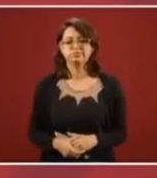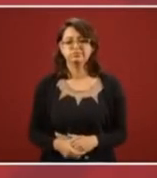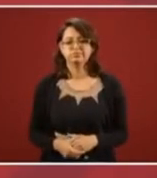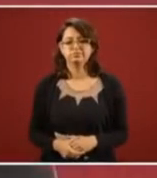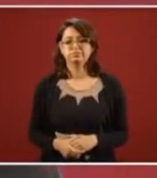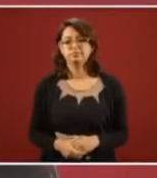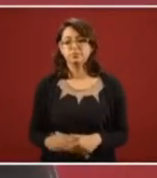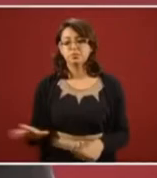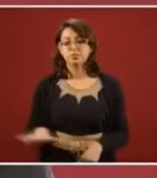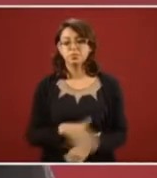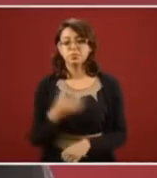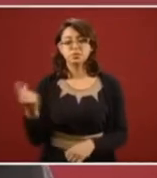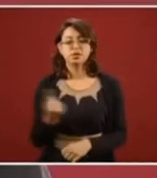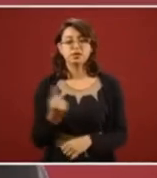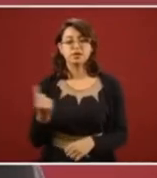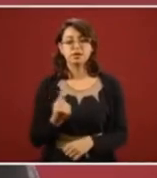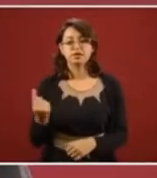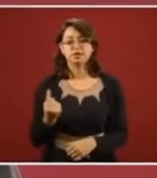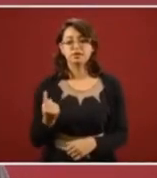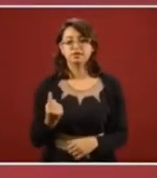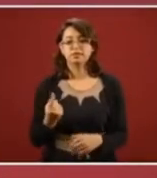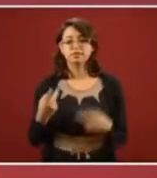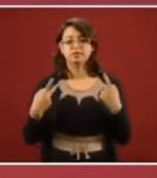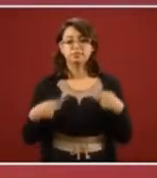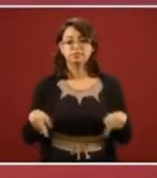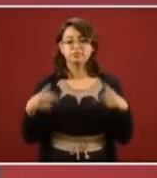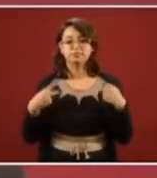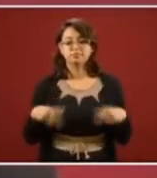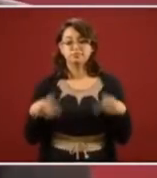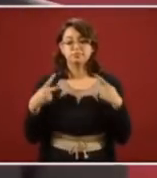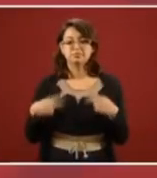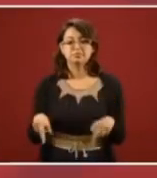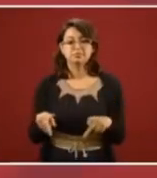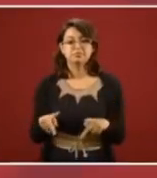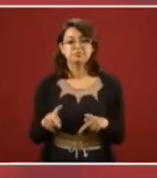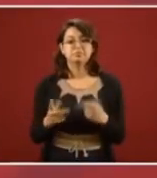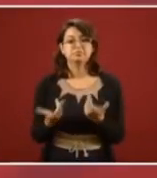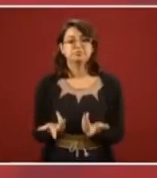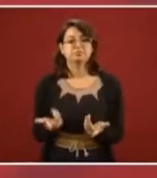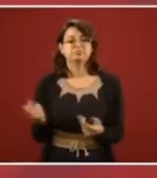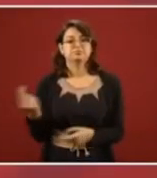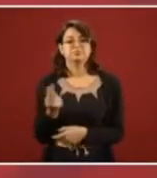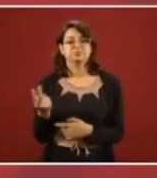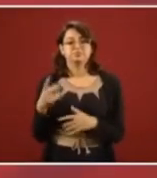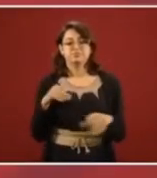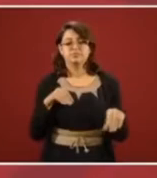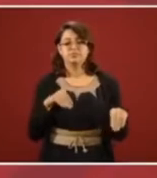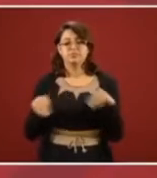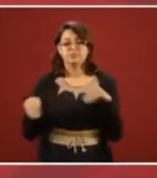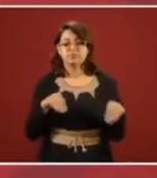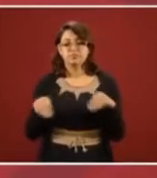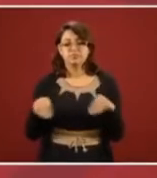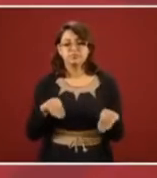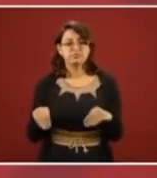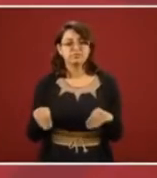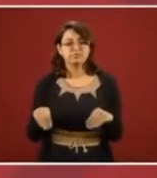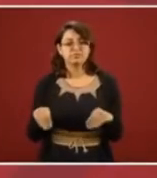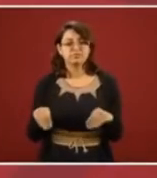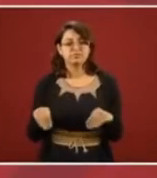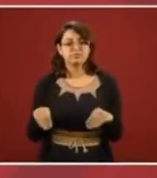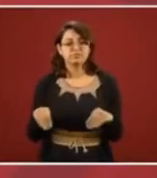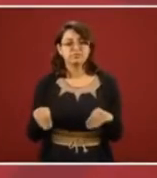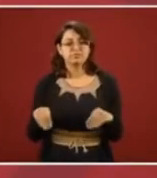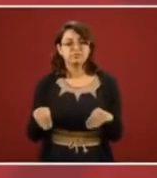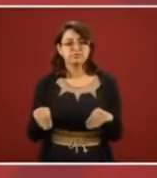porque la gente no se puede quedar sin ir al trabajo